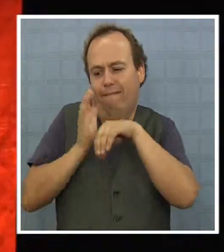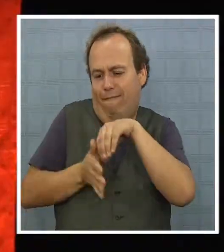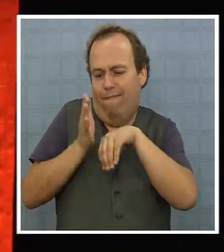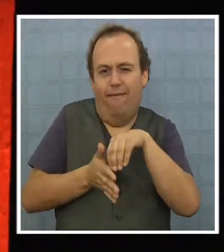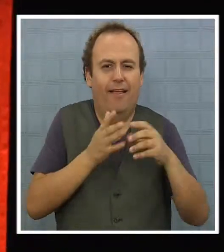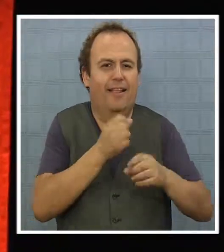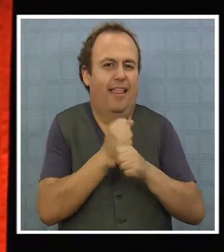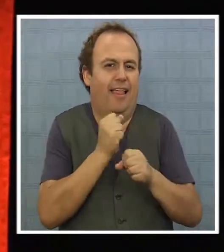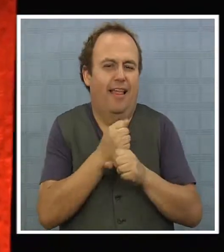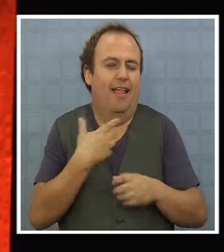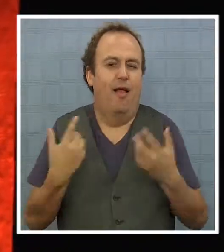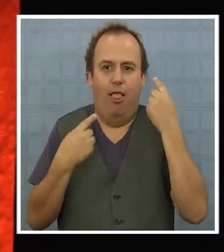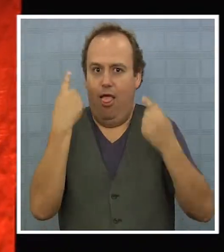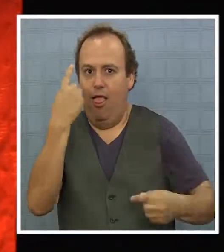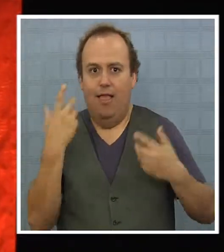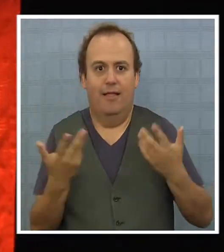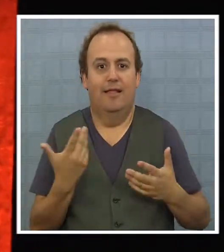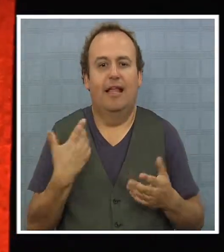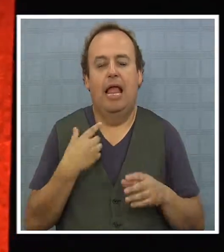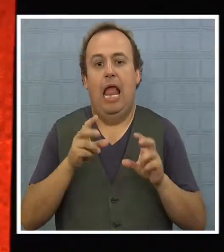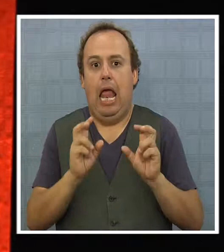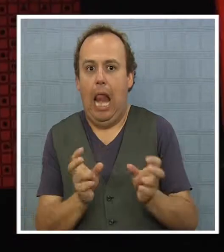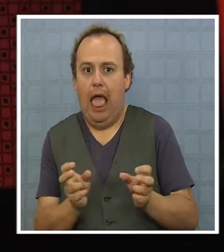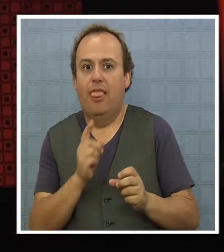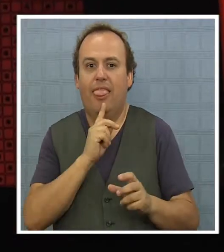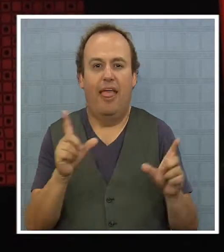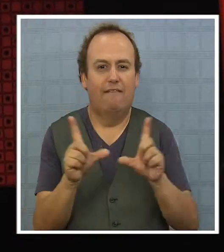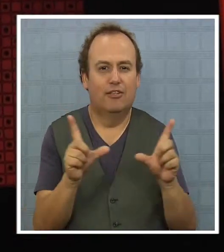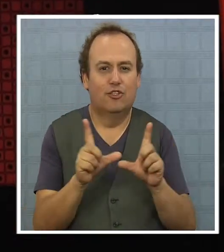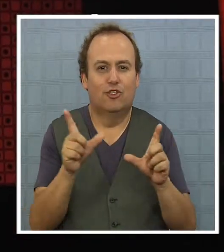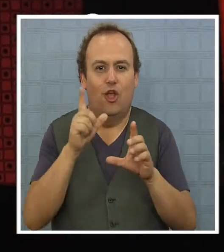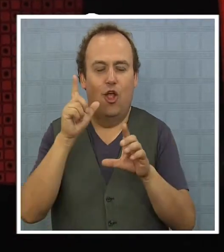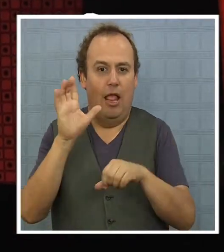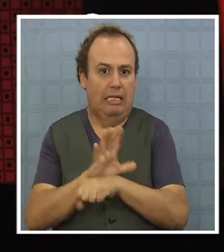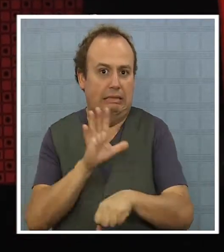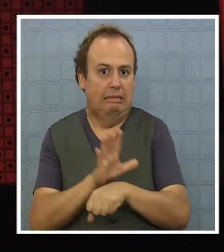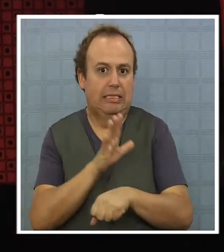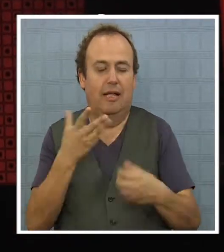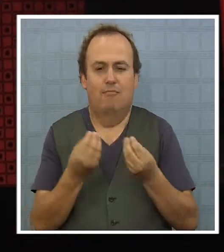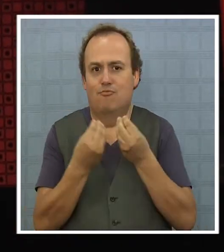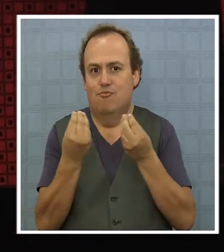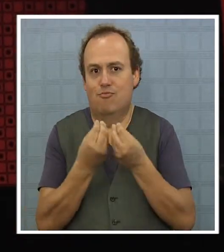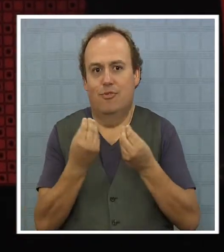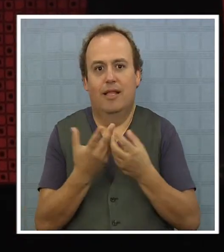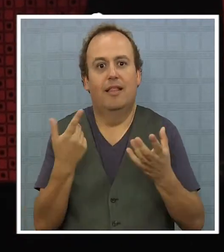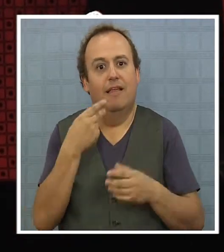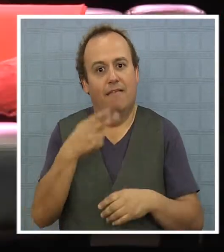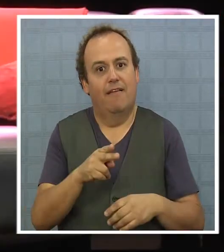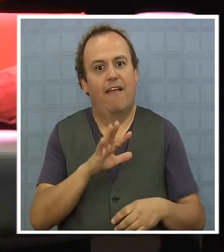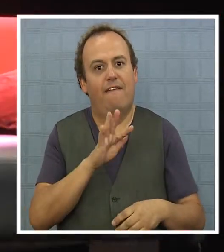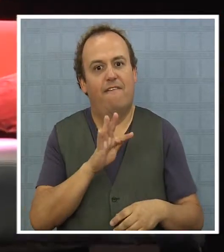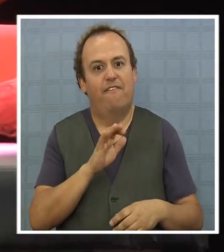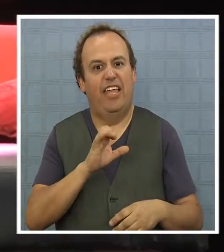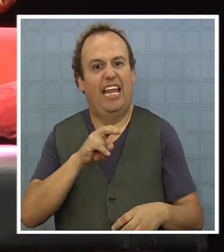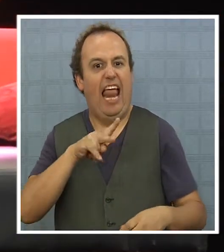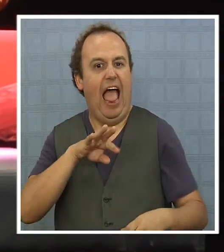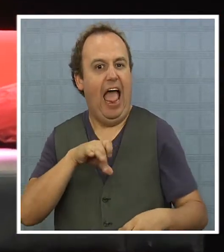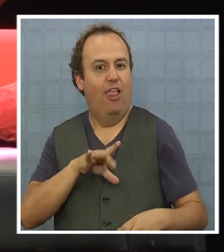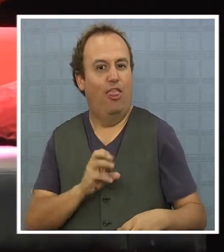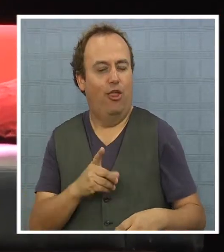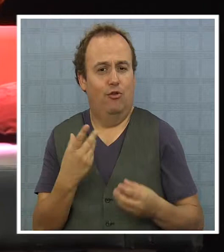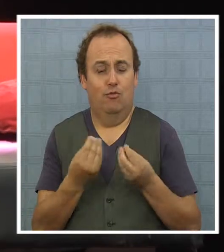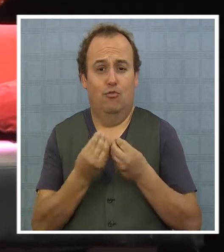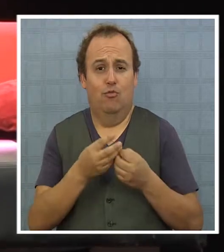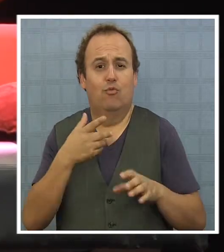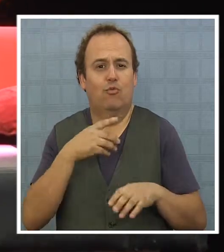paseo de oficina y se vuelve loco. Radio, televisión, cine y teatro, espacios en donde Fernando se ha desempeñado durante